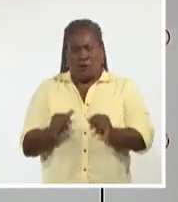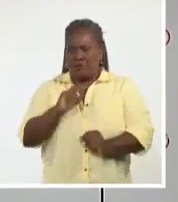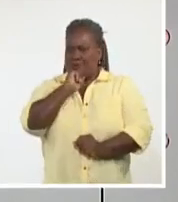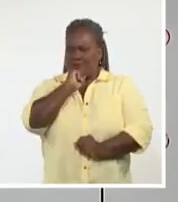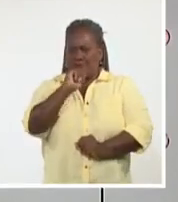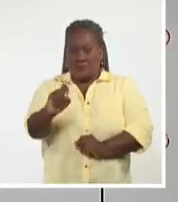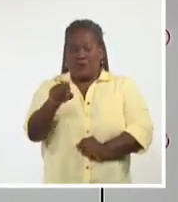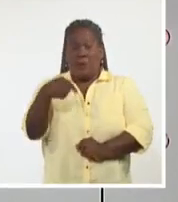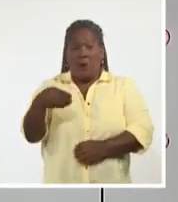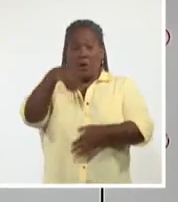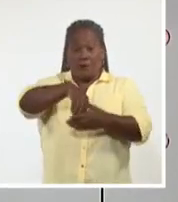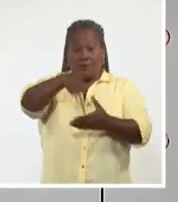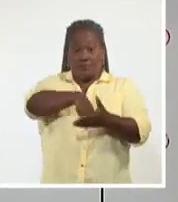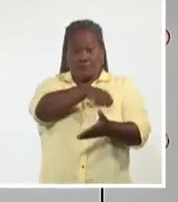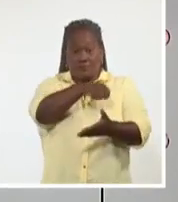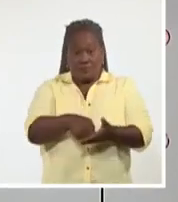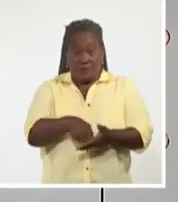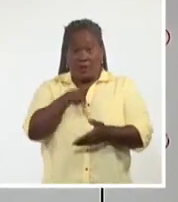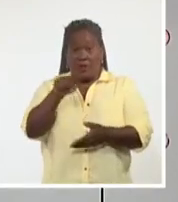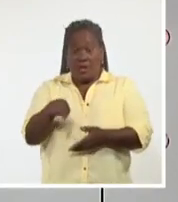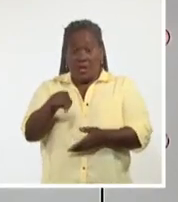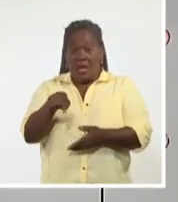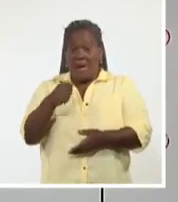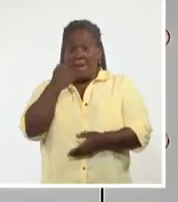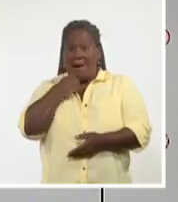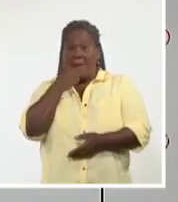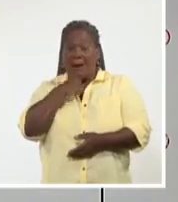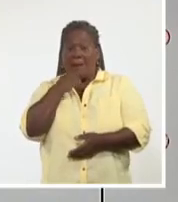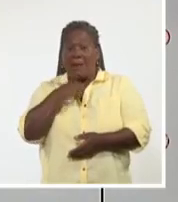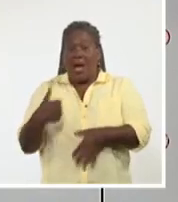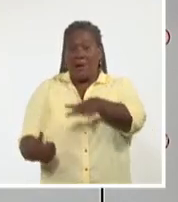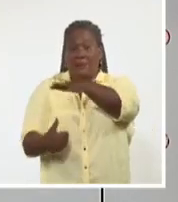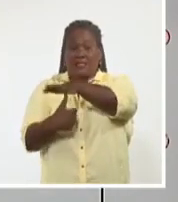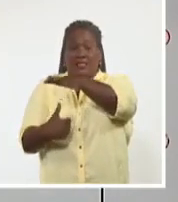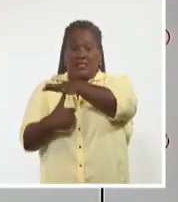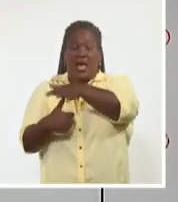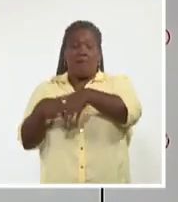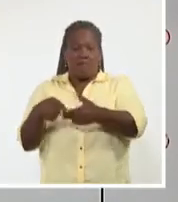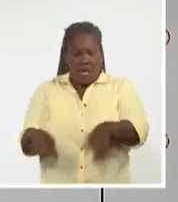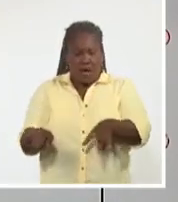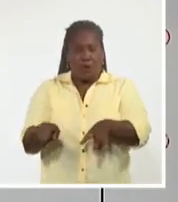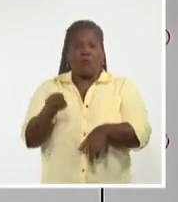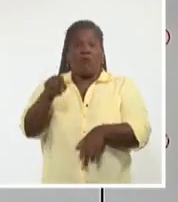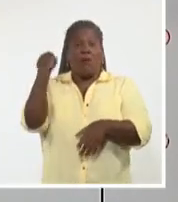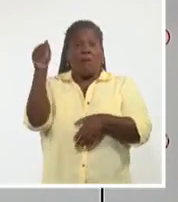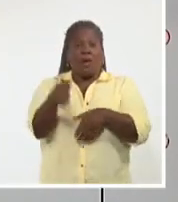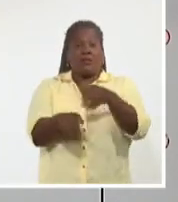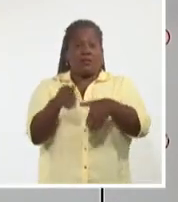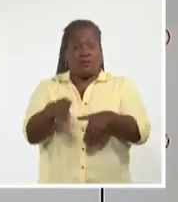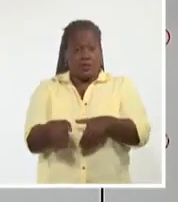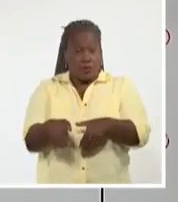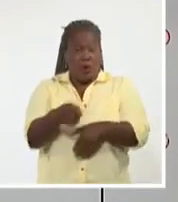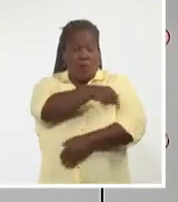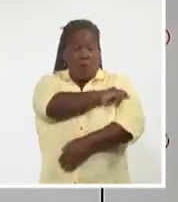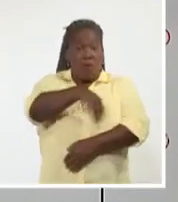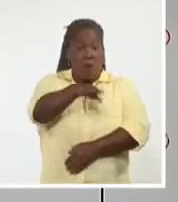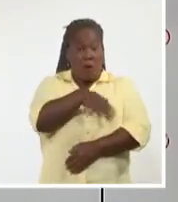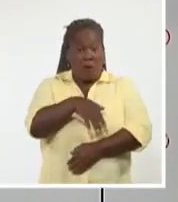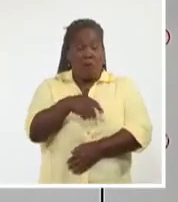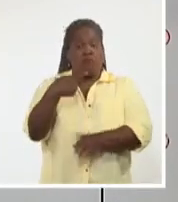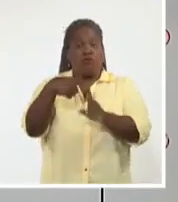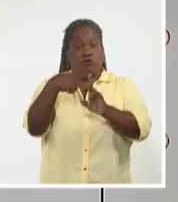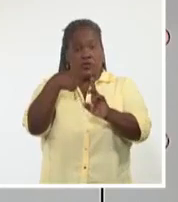mueven menos electores que las presidenciales podemos decir que la participación popular fue positiva 42